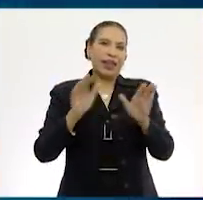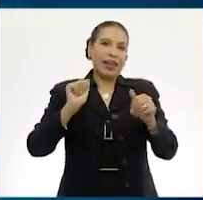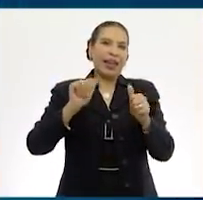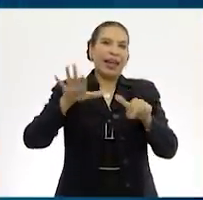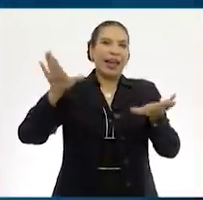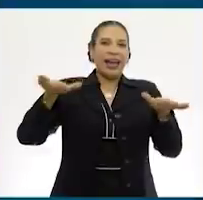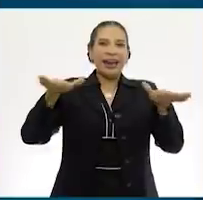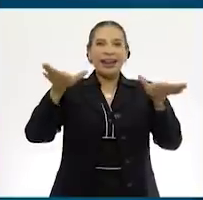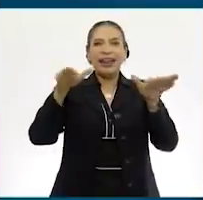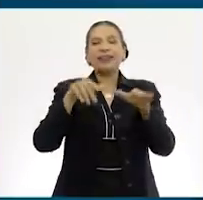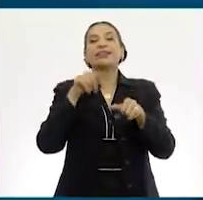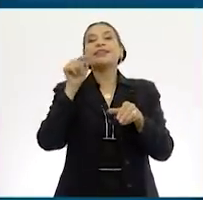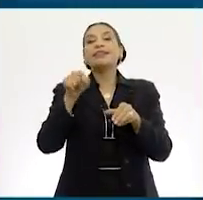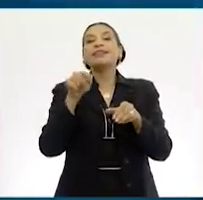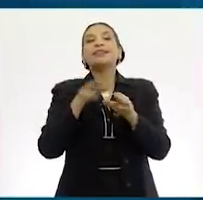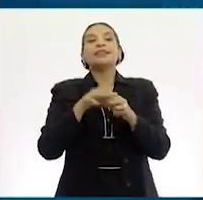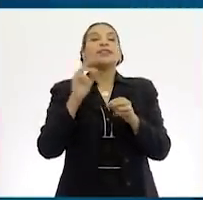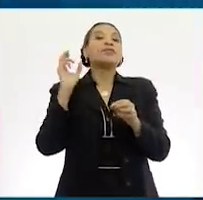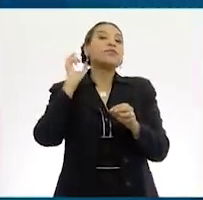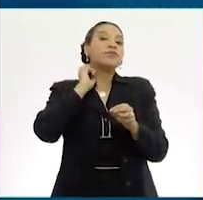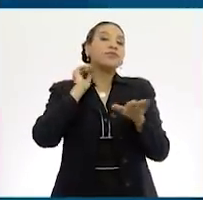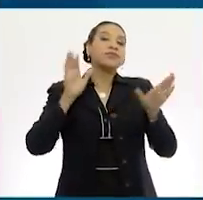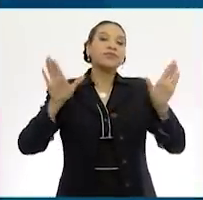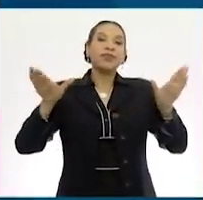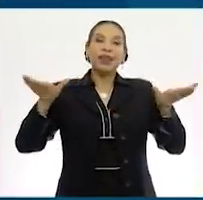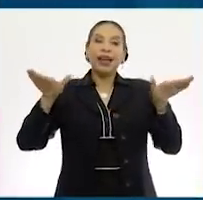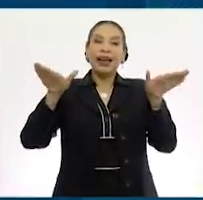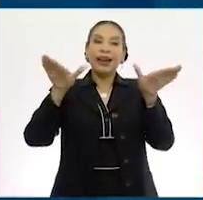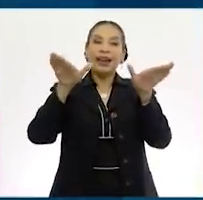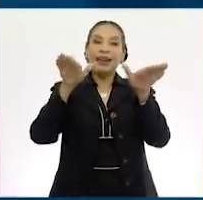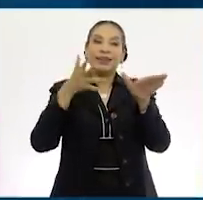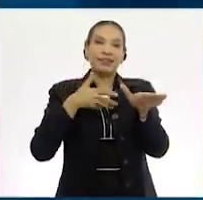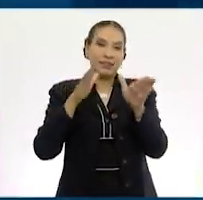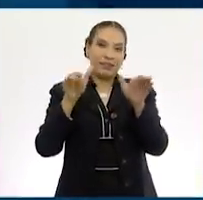En este caso, que los murciélagos tienen alas.